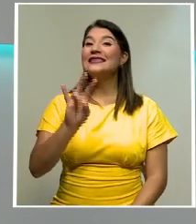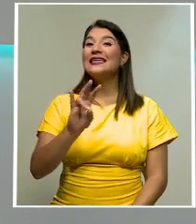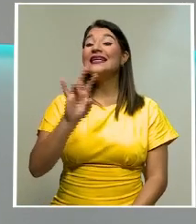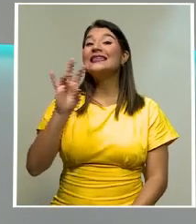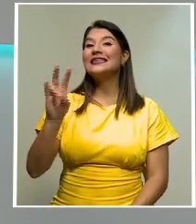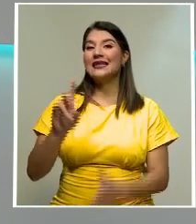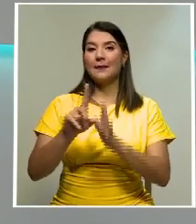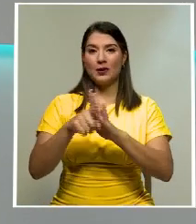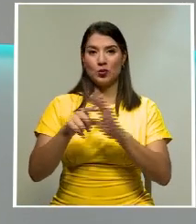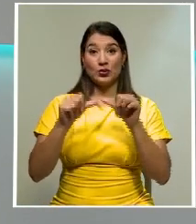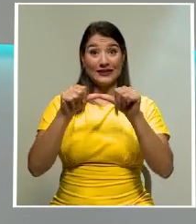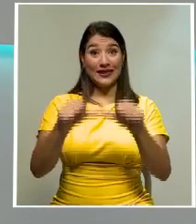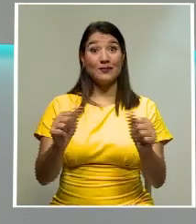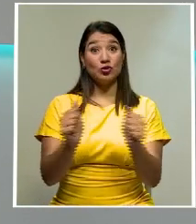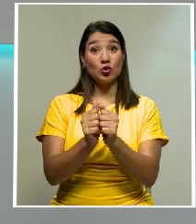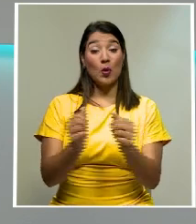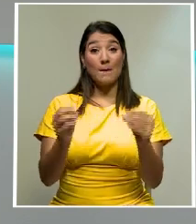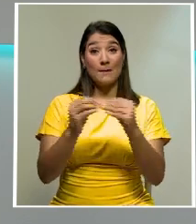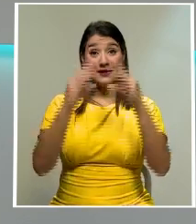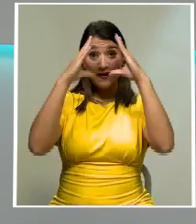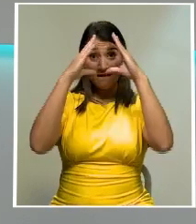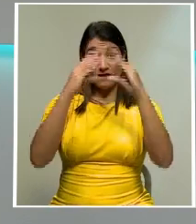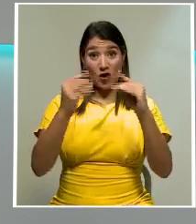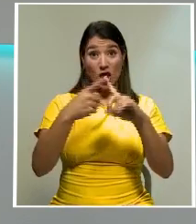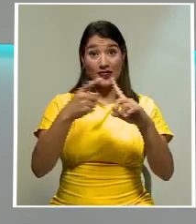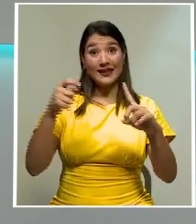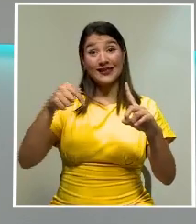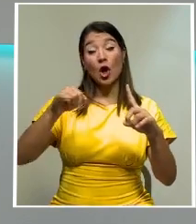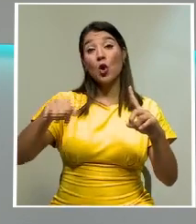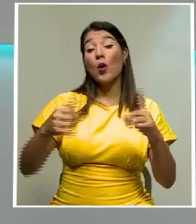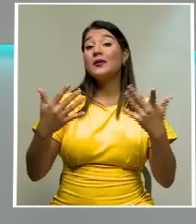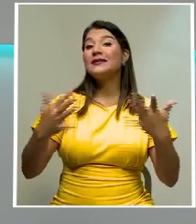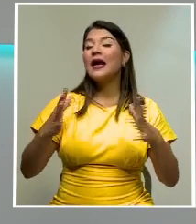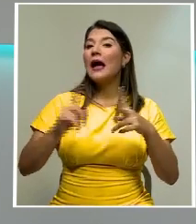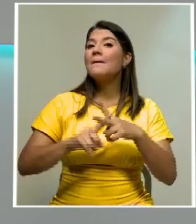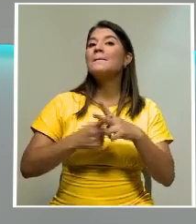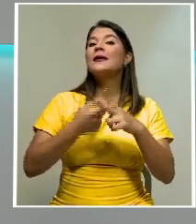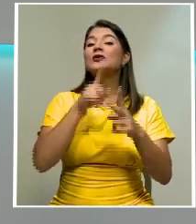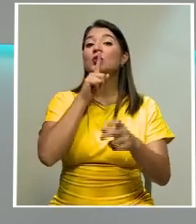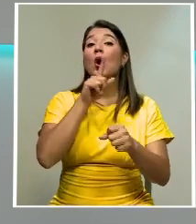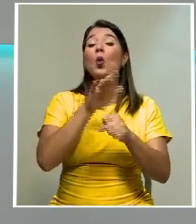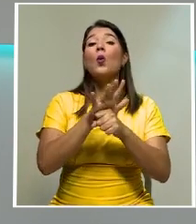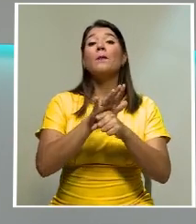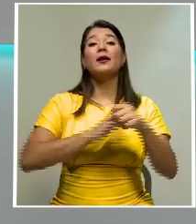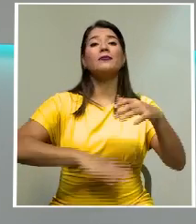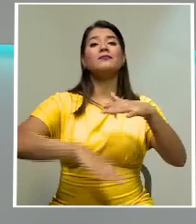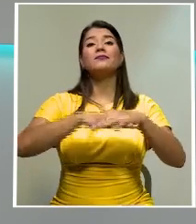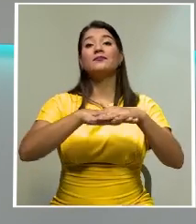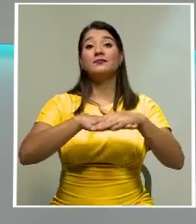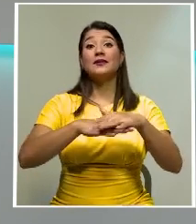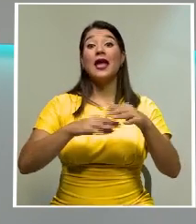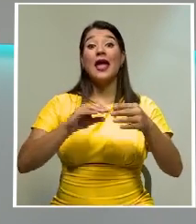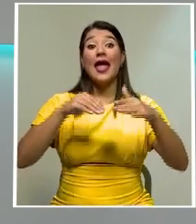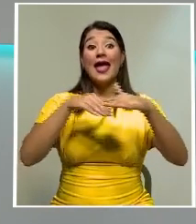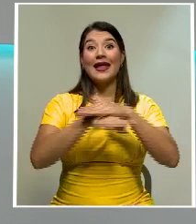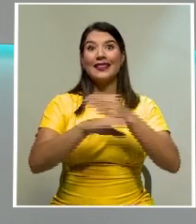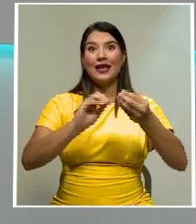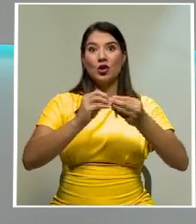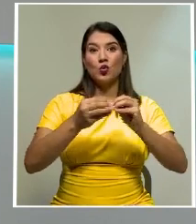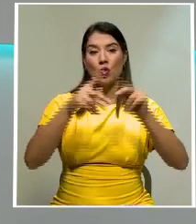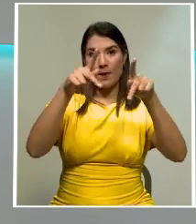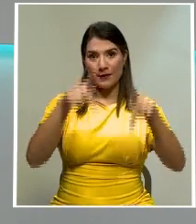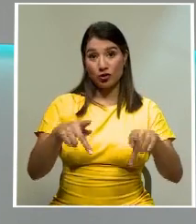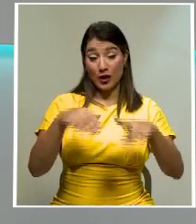minutos, continuamos con más noticias. Desde este jueves se aplica la reducción de aforos en establecimientos comerciales y algunas otras actividades.